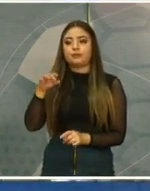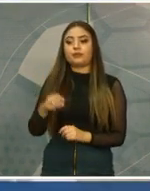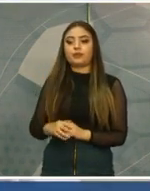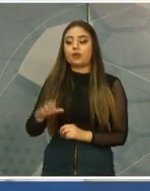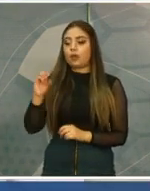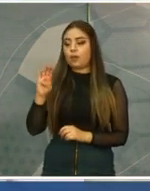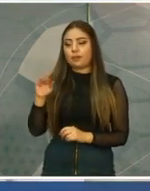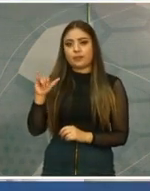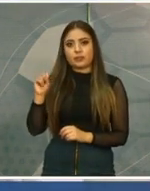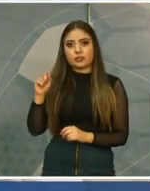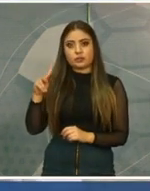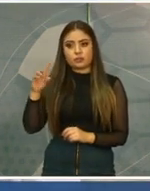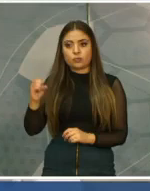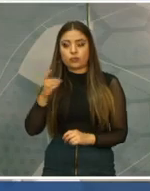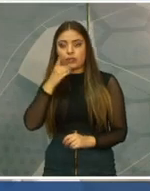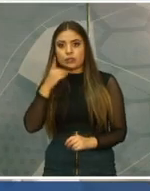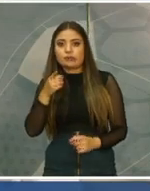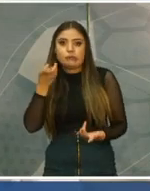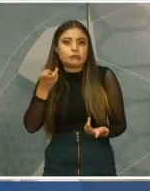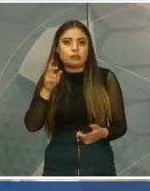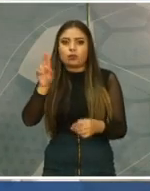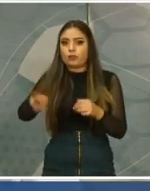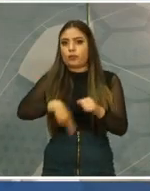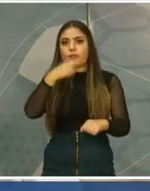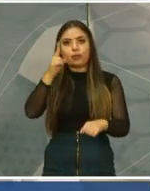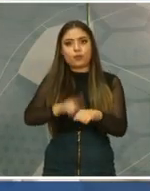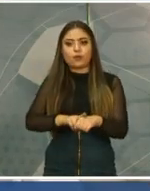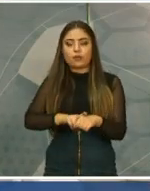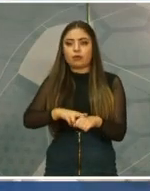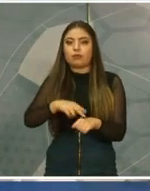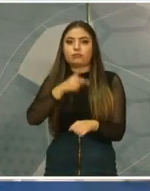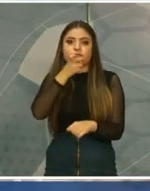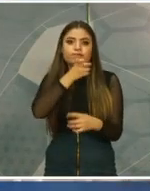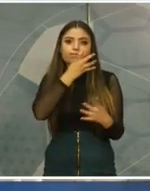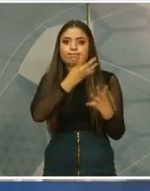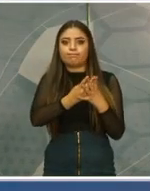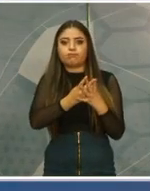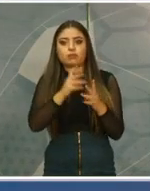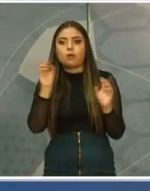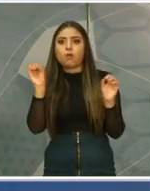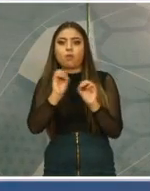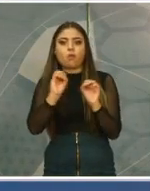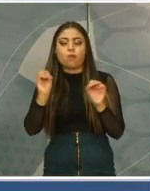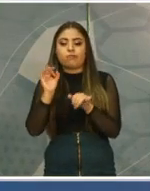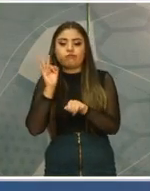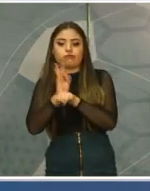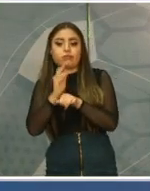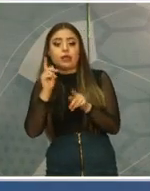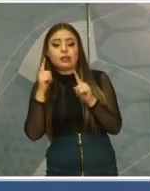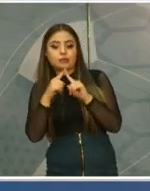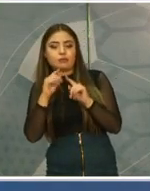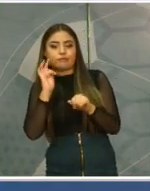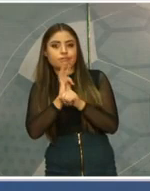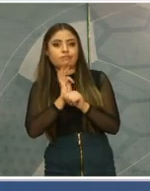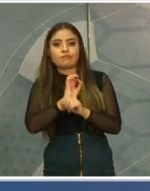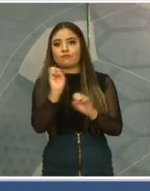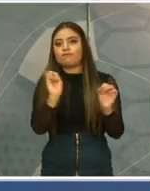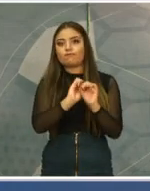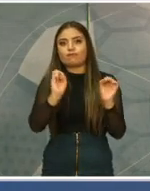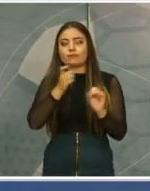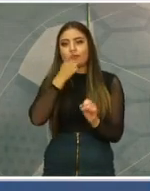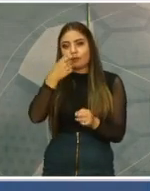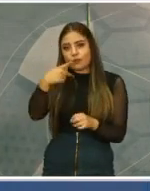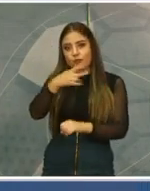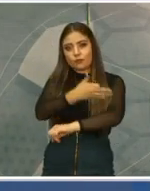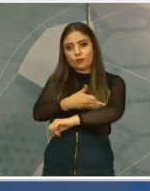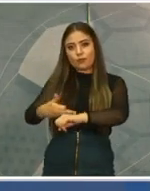sus cargos como cualquier civil y que el clero no brindará protección. Indicó que la familia de la víctima acudió en